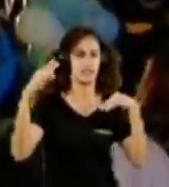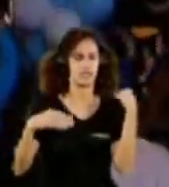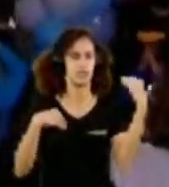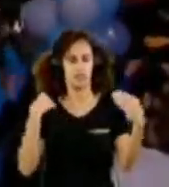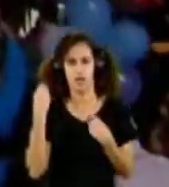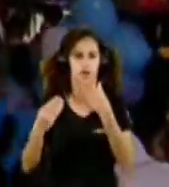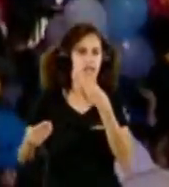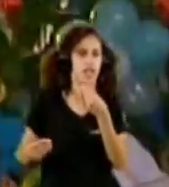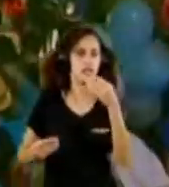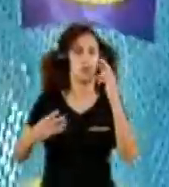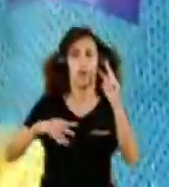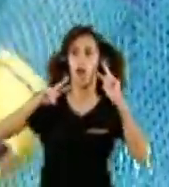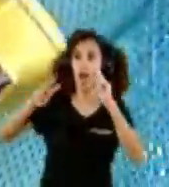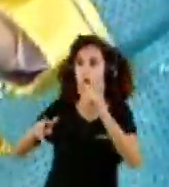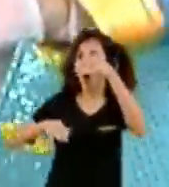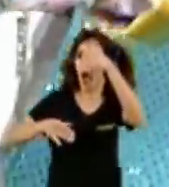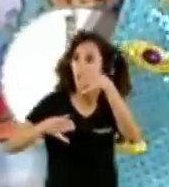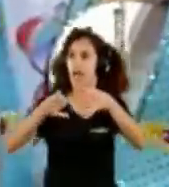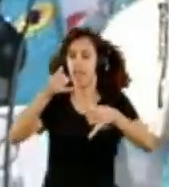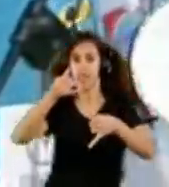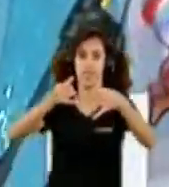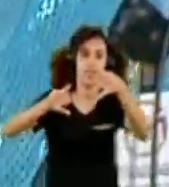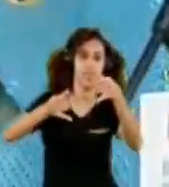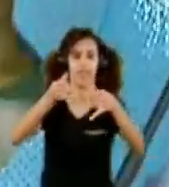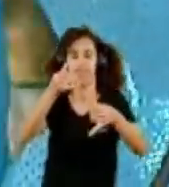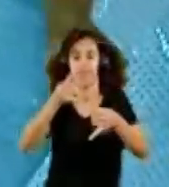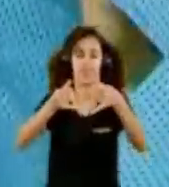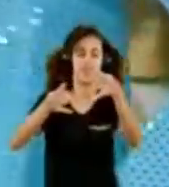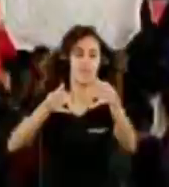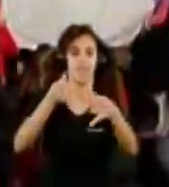Cuando gritas, mira, son los Trapasones.